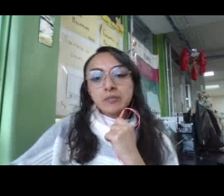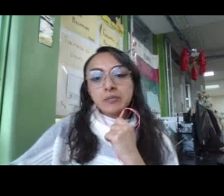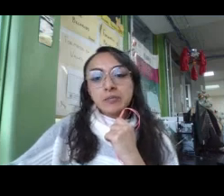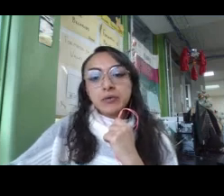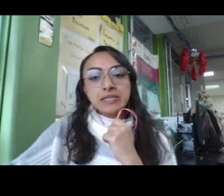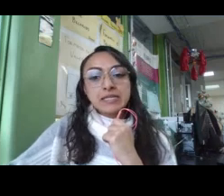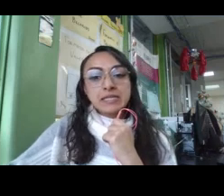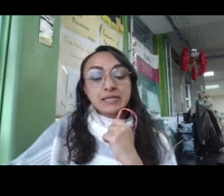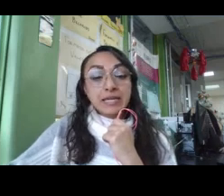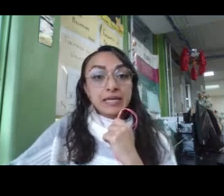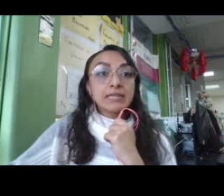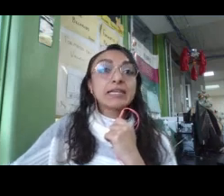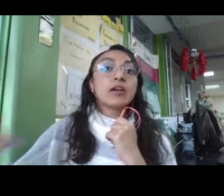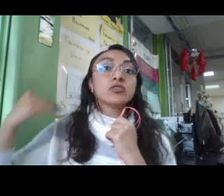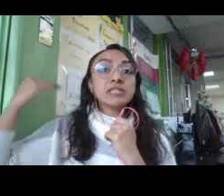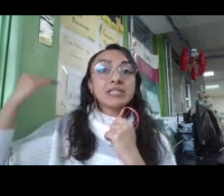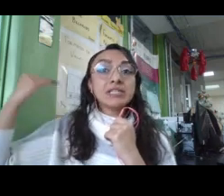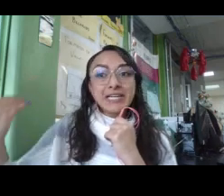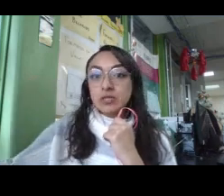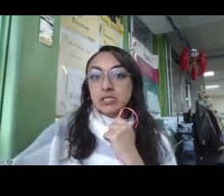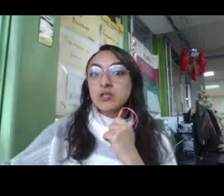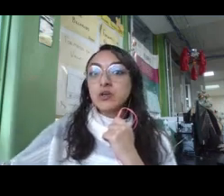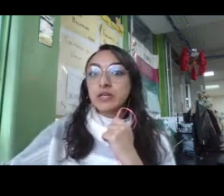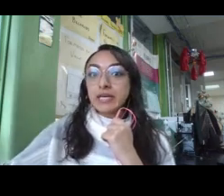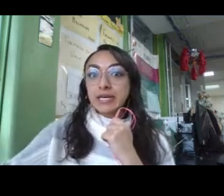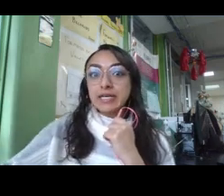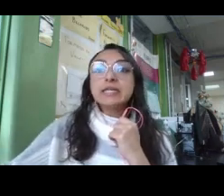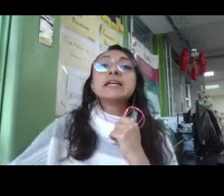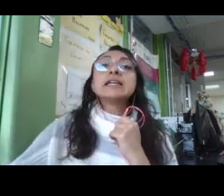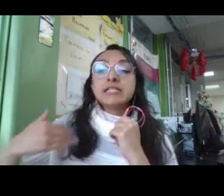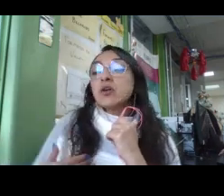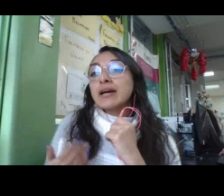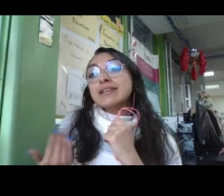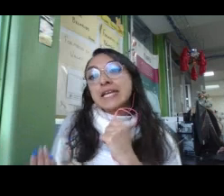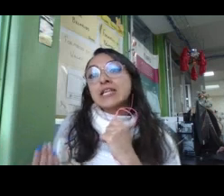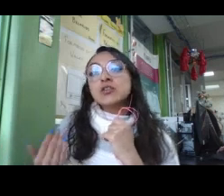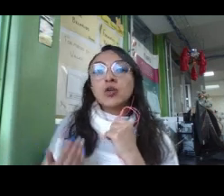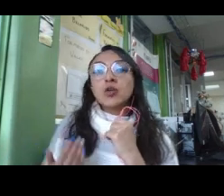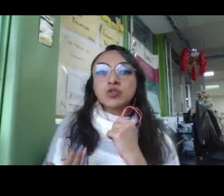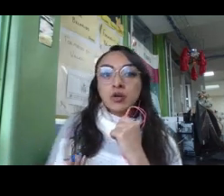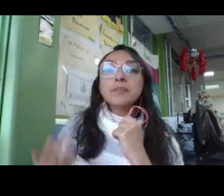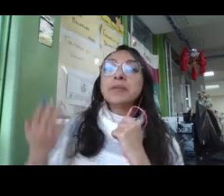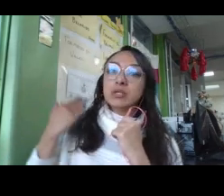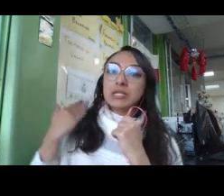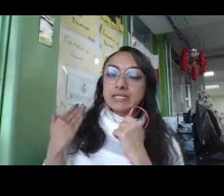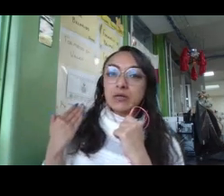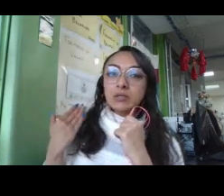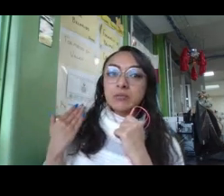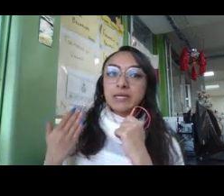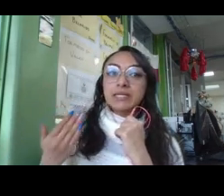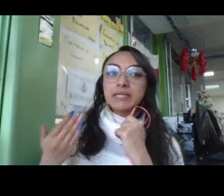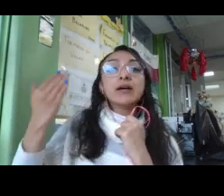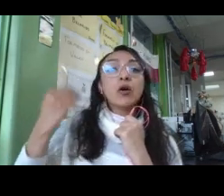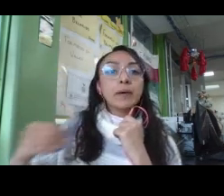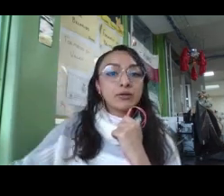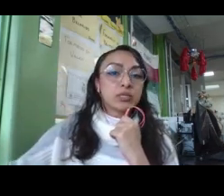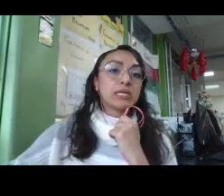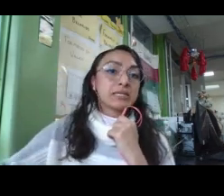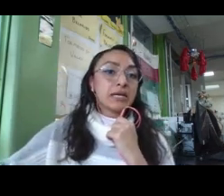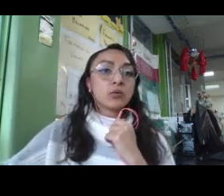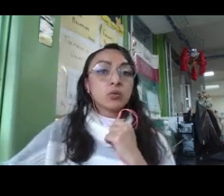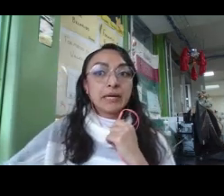de discapacidad que se tenga, de los niveles de audición que haya, si son candidatos o no para utilizar un implante o